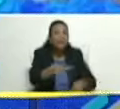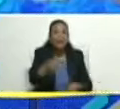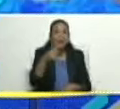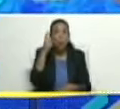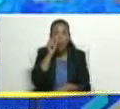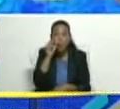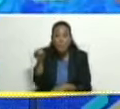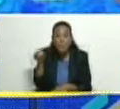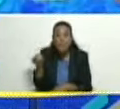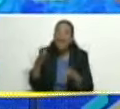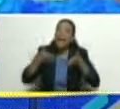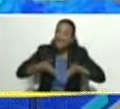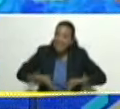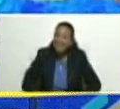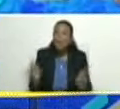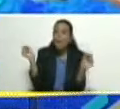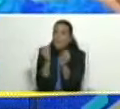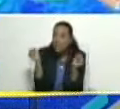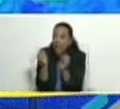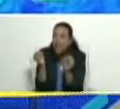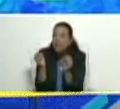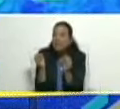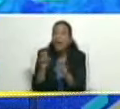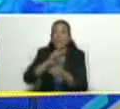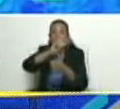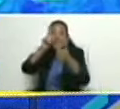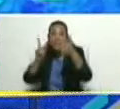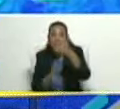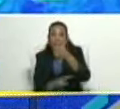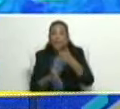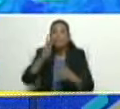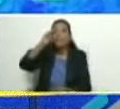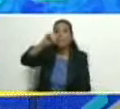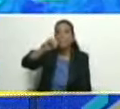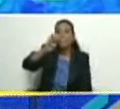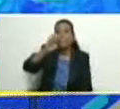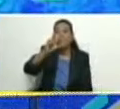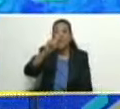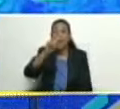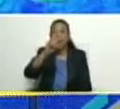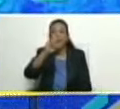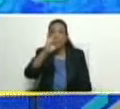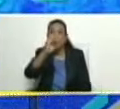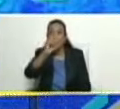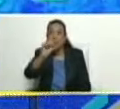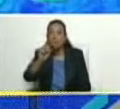acá, el vicepresidente de lo social, Mervin Maldonado. Por favor, Mervin.